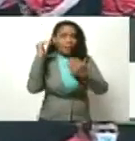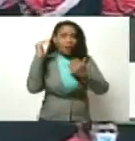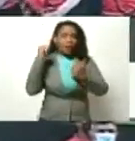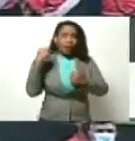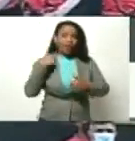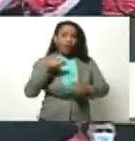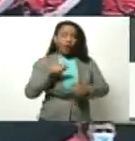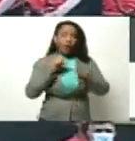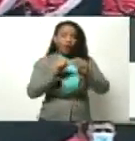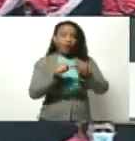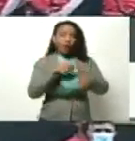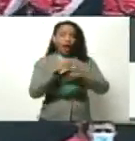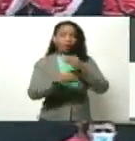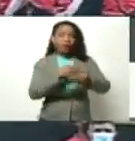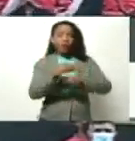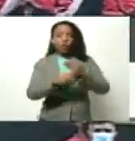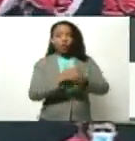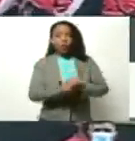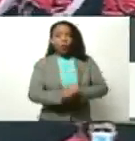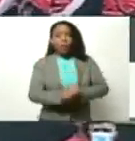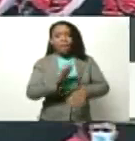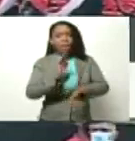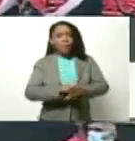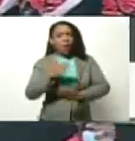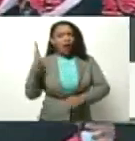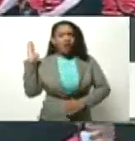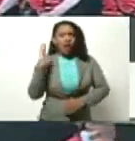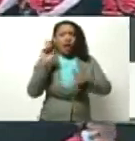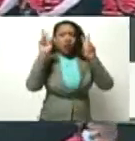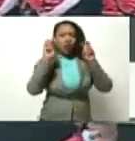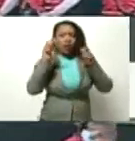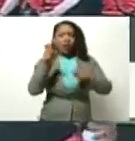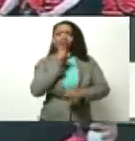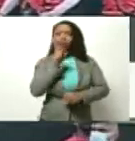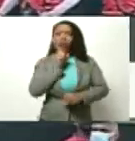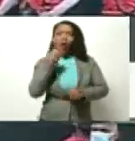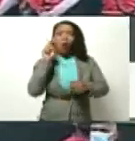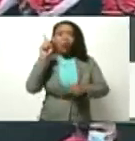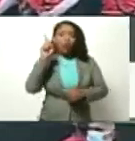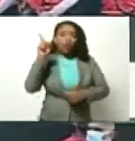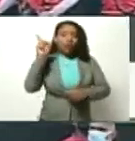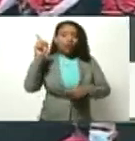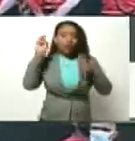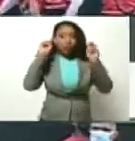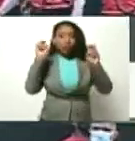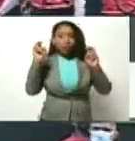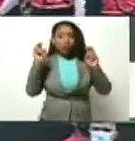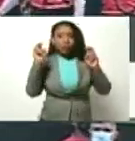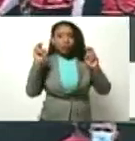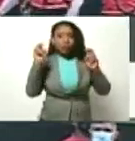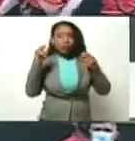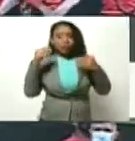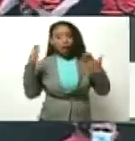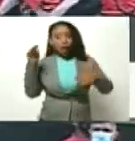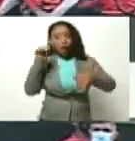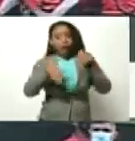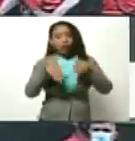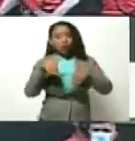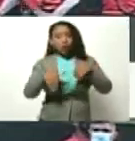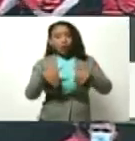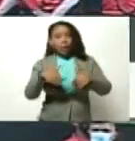que tenemos que seguir consolidando porque vienen nuevos retos uno de esos retos que son las elecciones